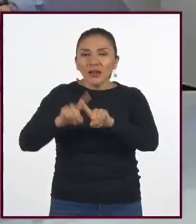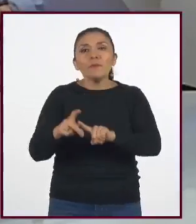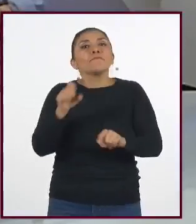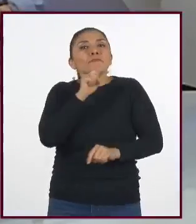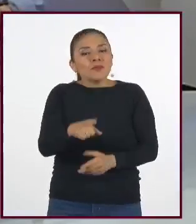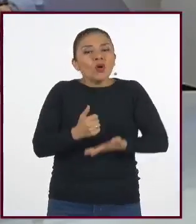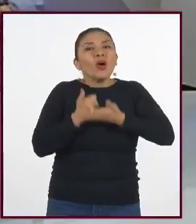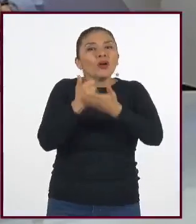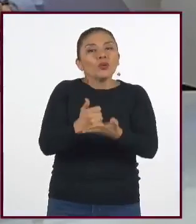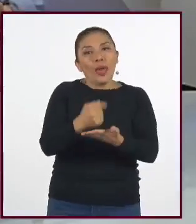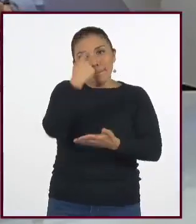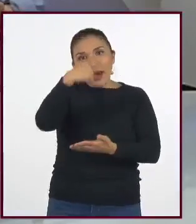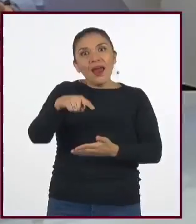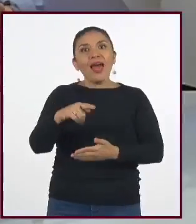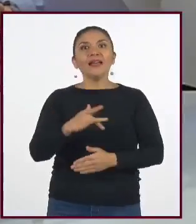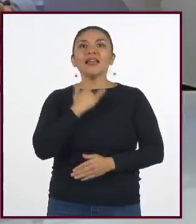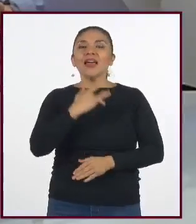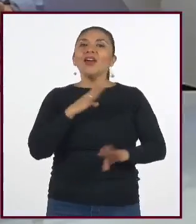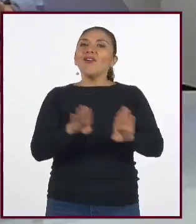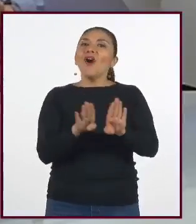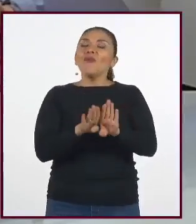ayuden de cierta manera a sublimar